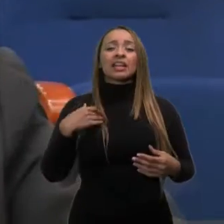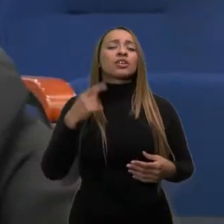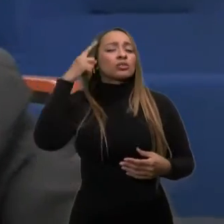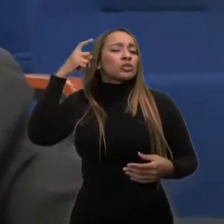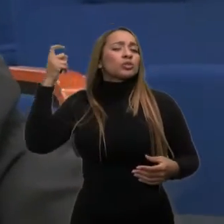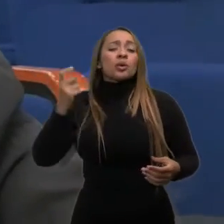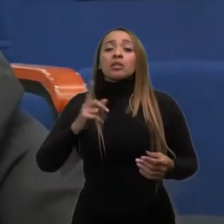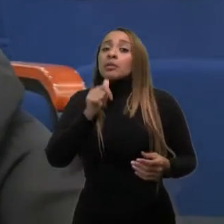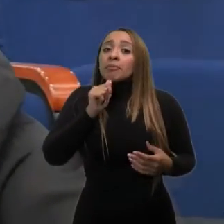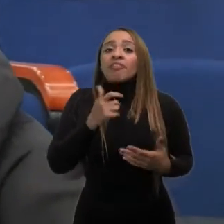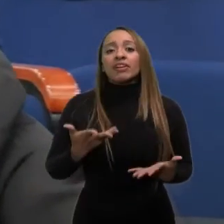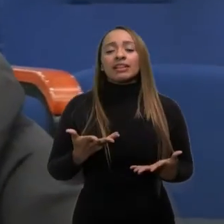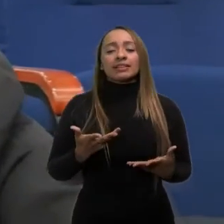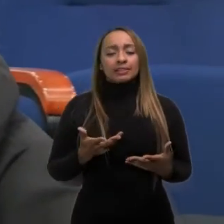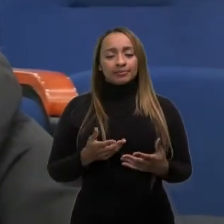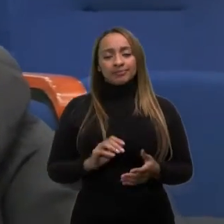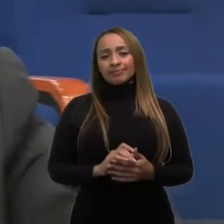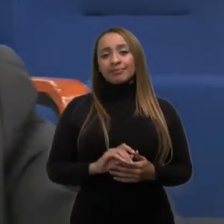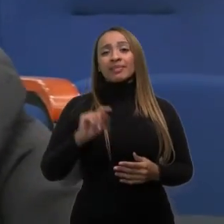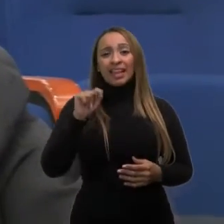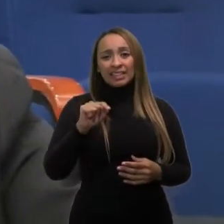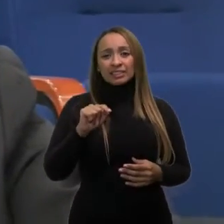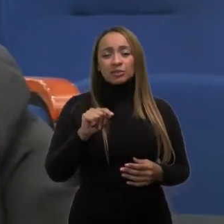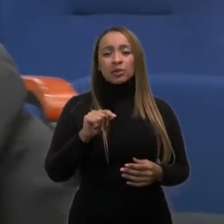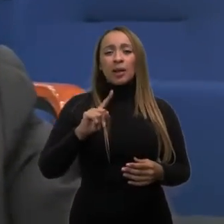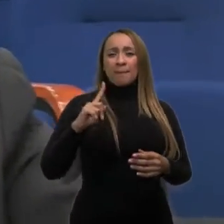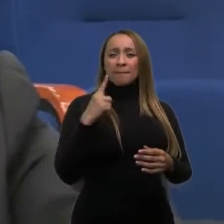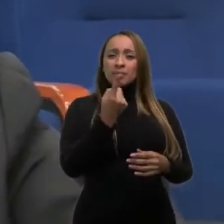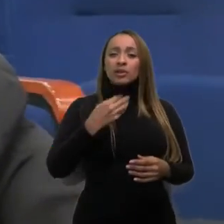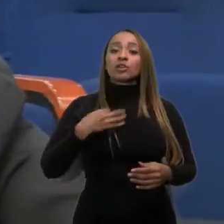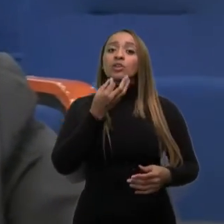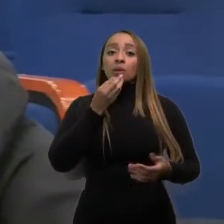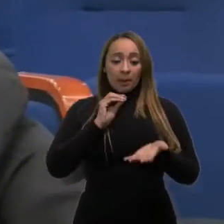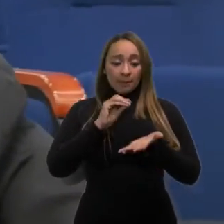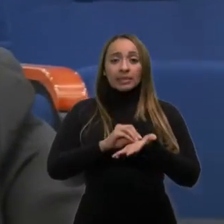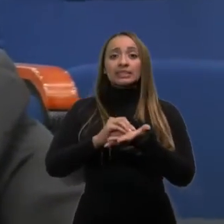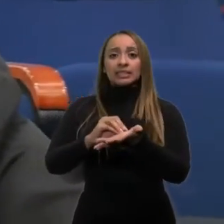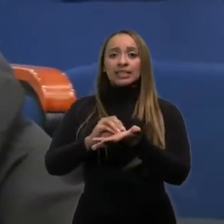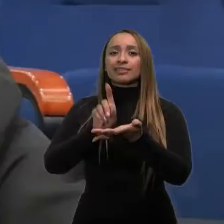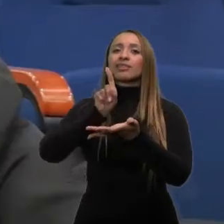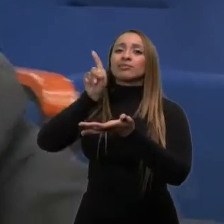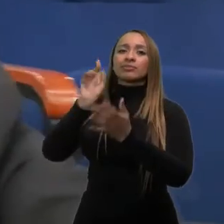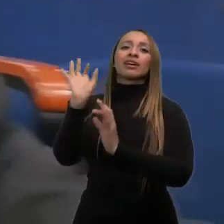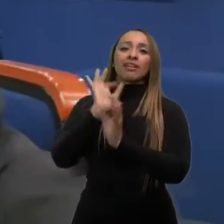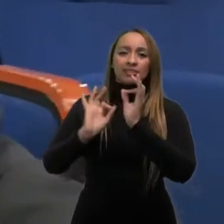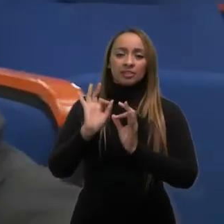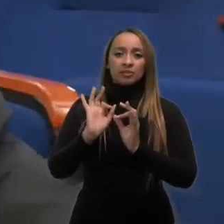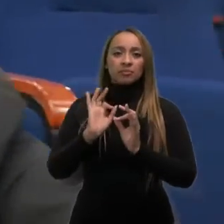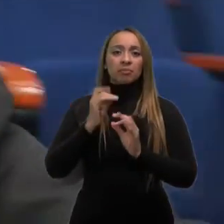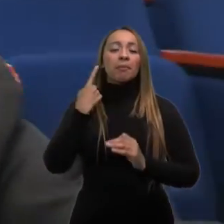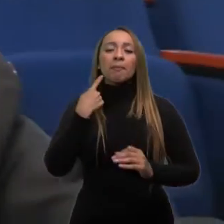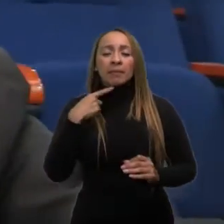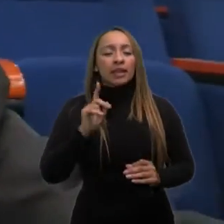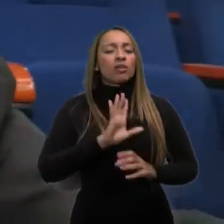montón de sueños que todavía no se cumplen. En realidad, eso al primero que tienes que presentárselo es al Señor. Y finalmente,